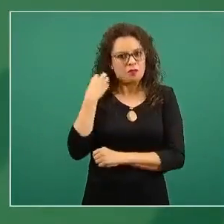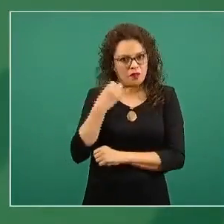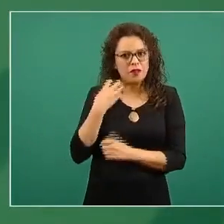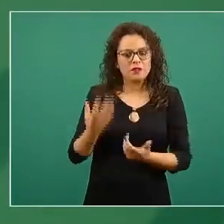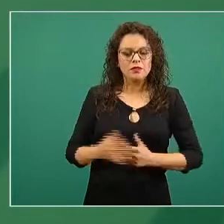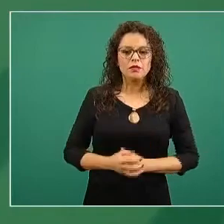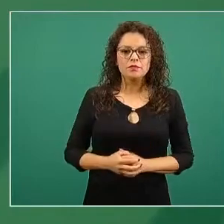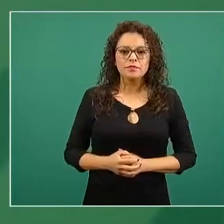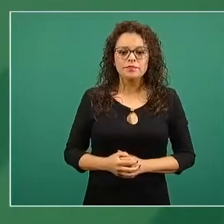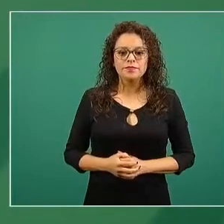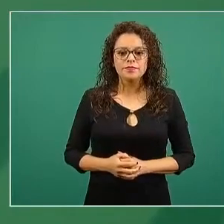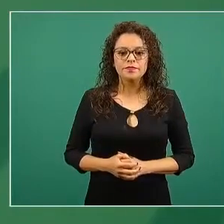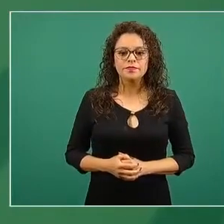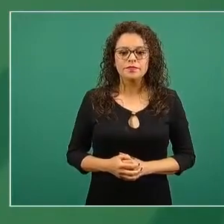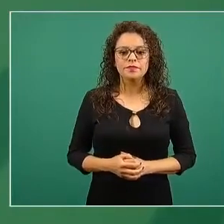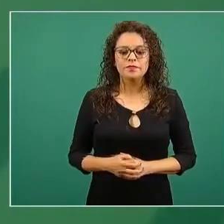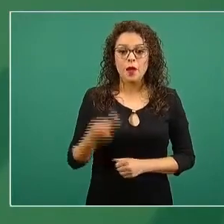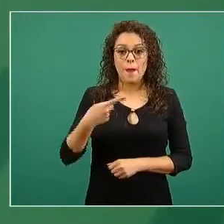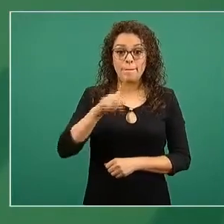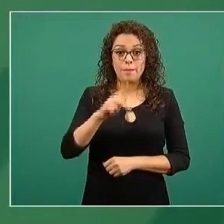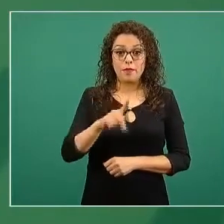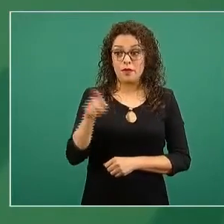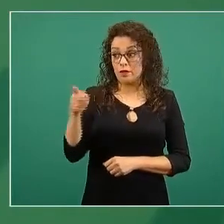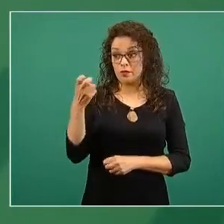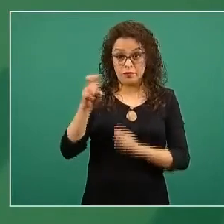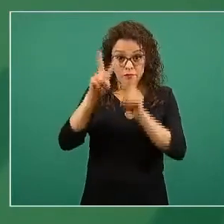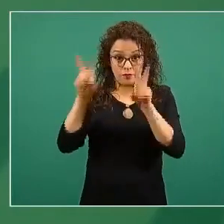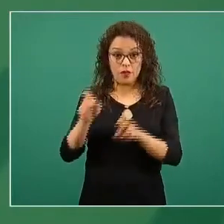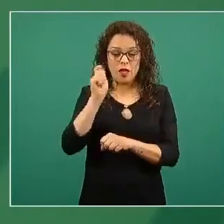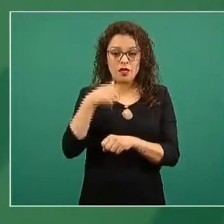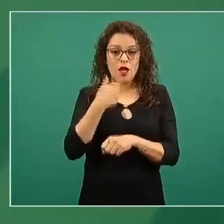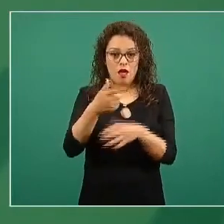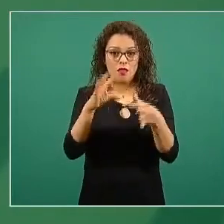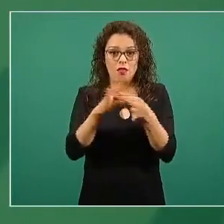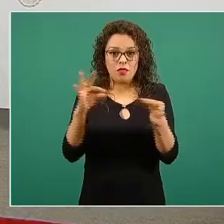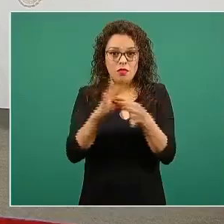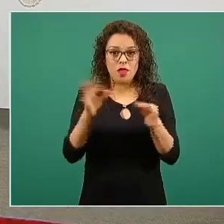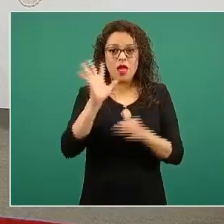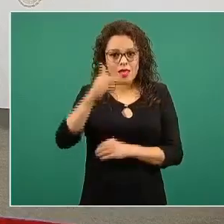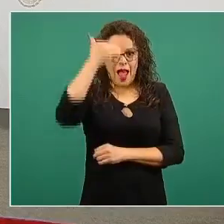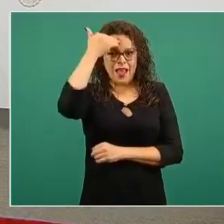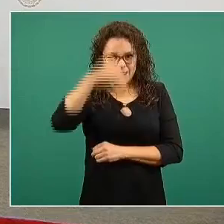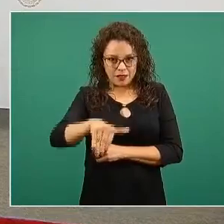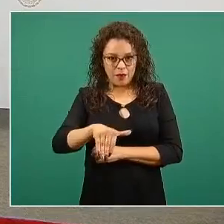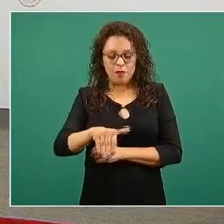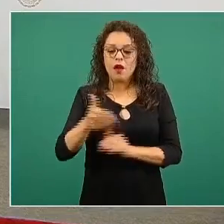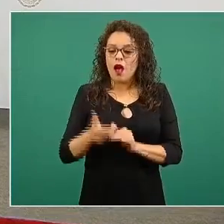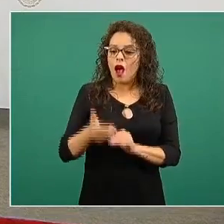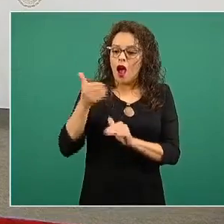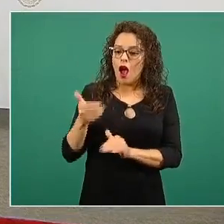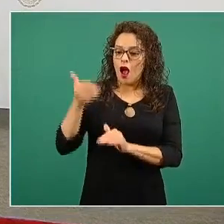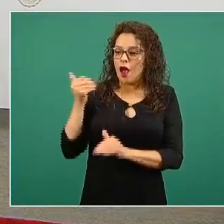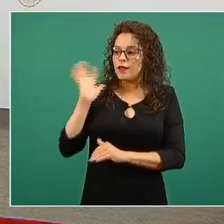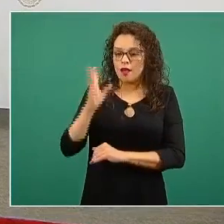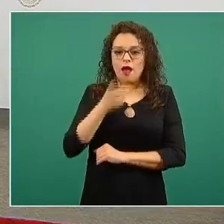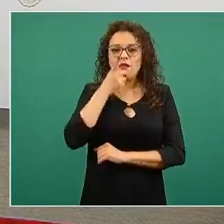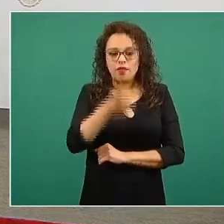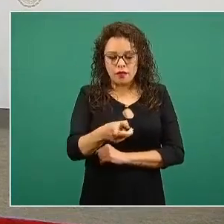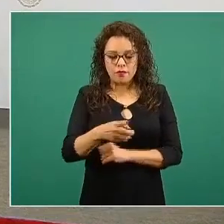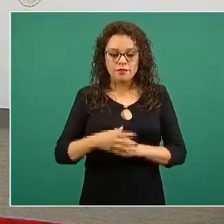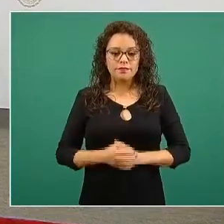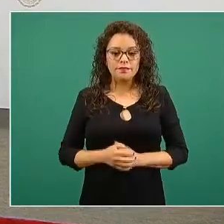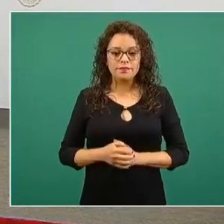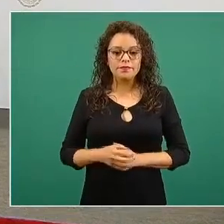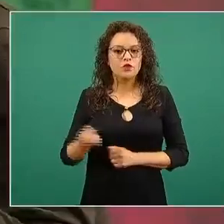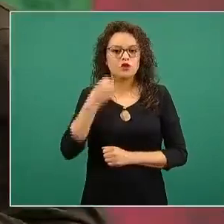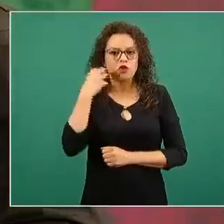podemos comentar al respecto y de lo que sabemos hasta el momento es, como ya se ha dicho también en conferencias